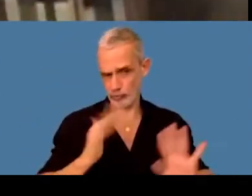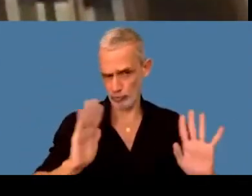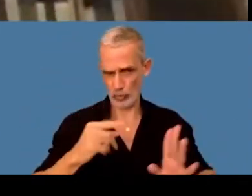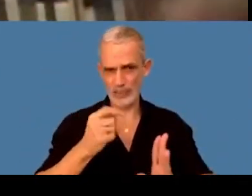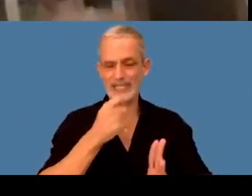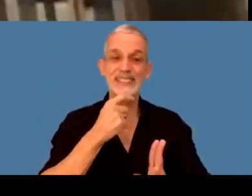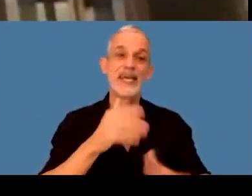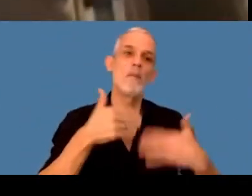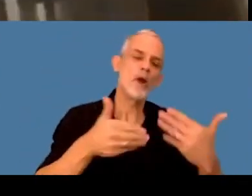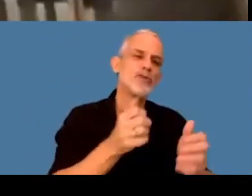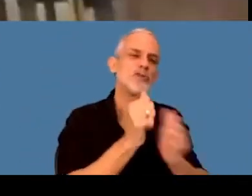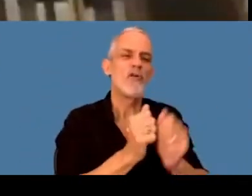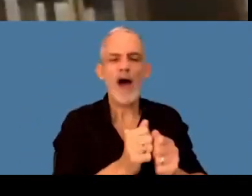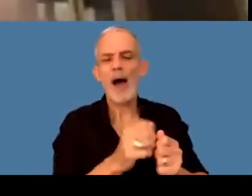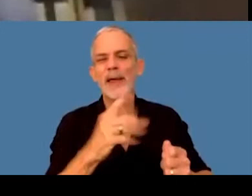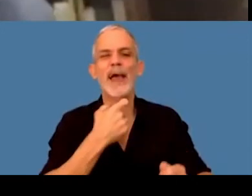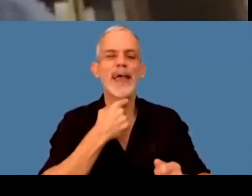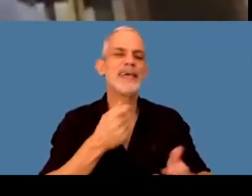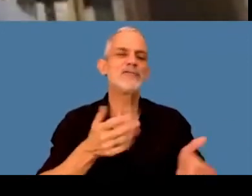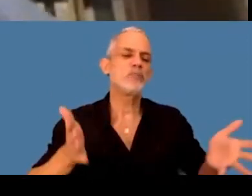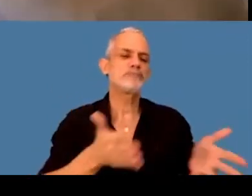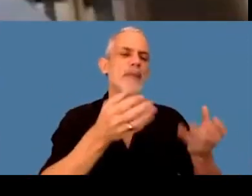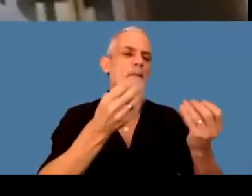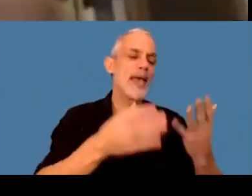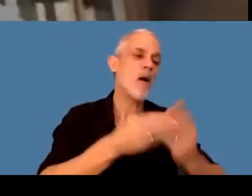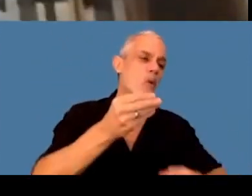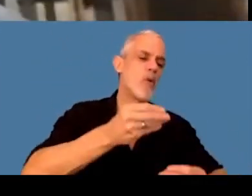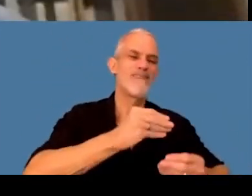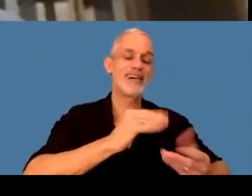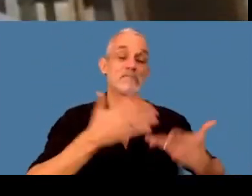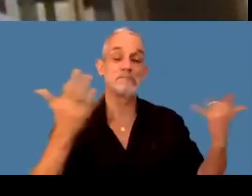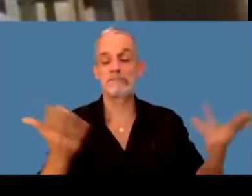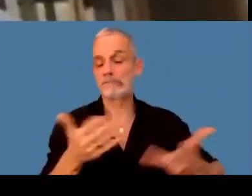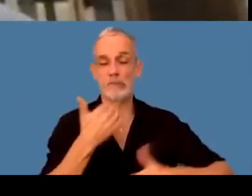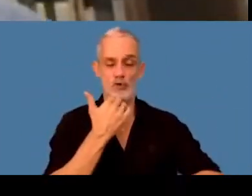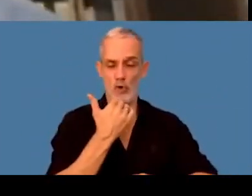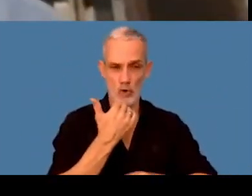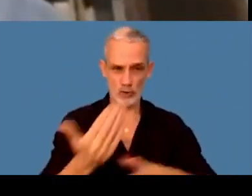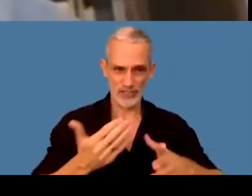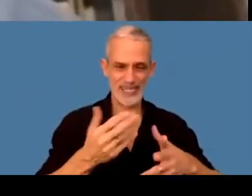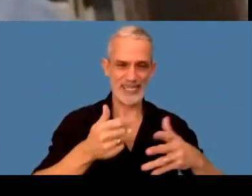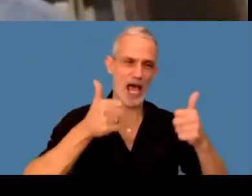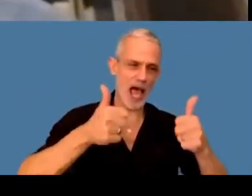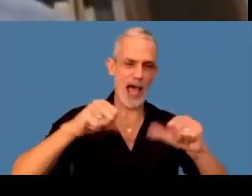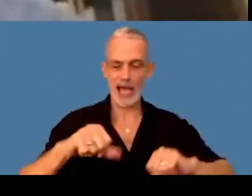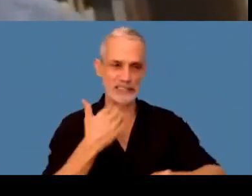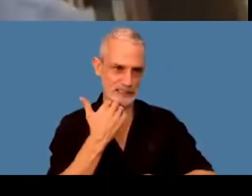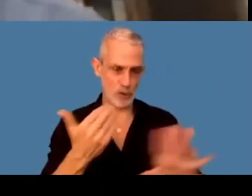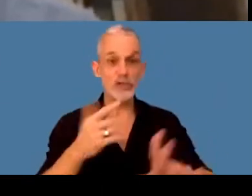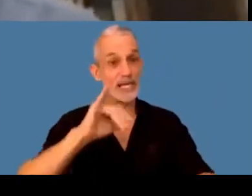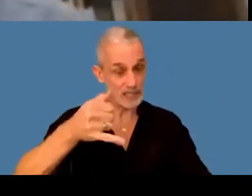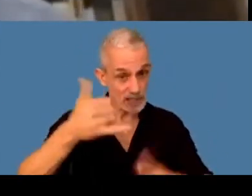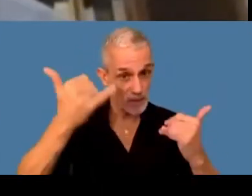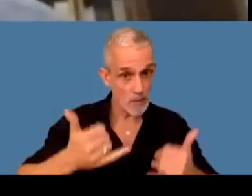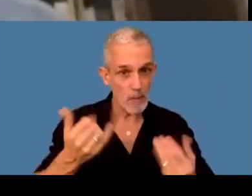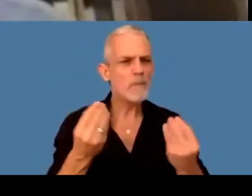proceso de industrialización que él quiso llevar adelante profundizó en lo que tenía que profundizar o no. Lo que sí ocurre es que en